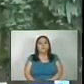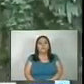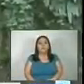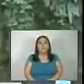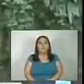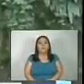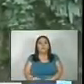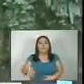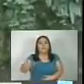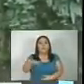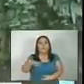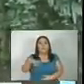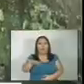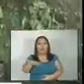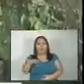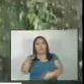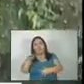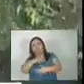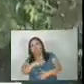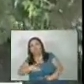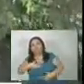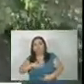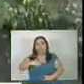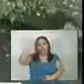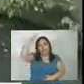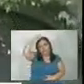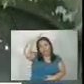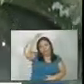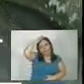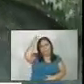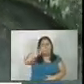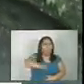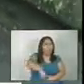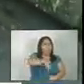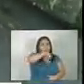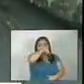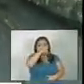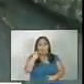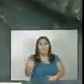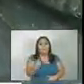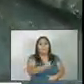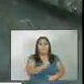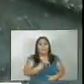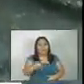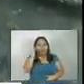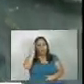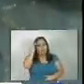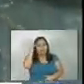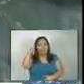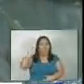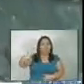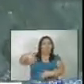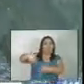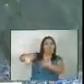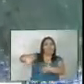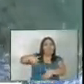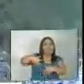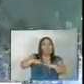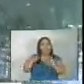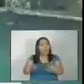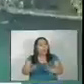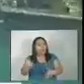El turicentro Los Chorros sigue siendo uno de los destinos preferidos de la población. Conozca cuál es el ambiente que se vive en el lugar y las